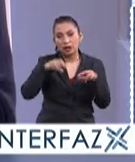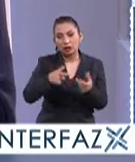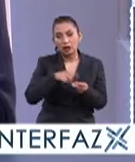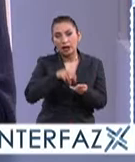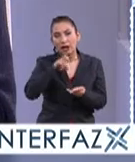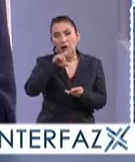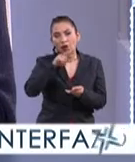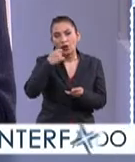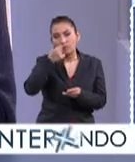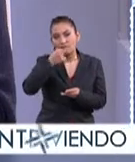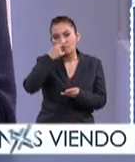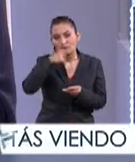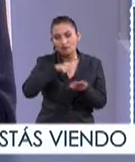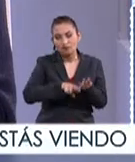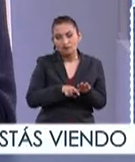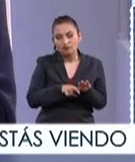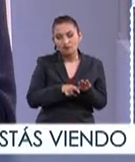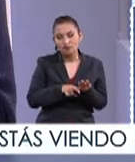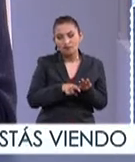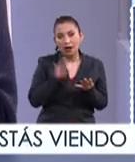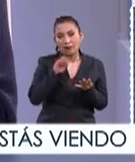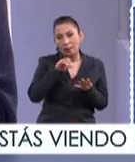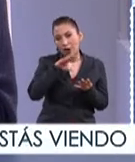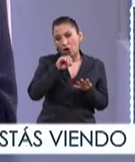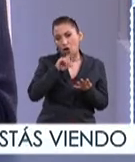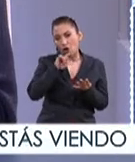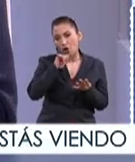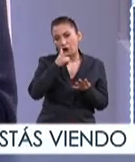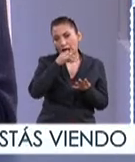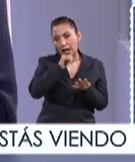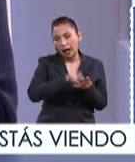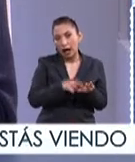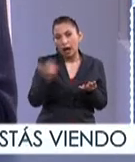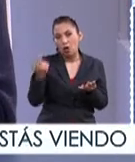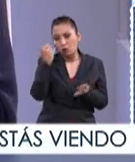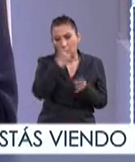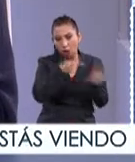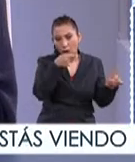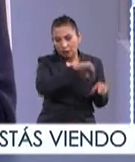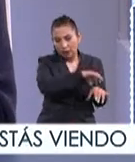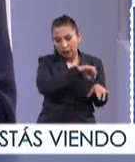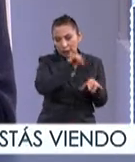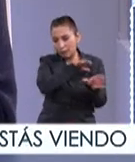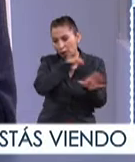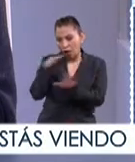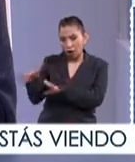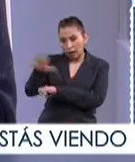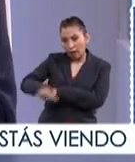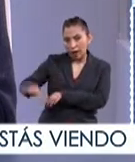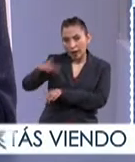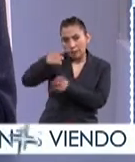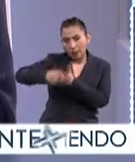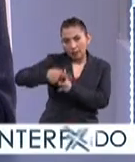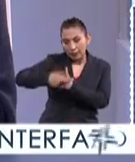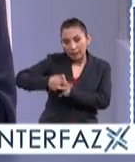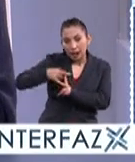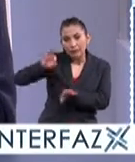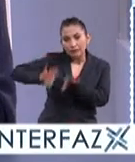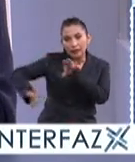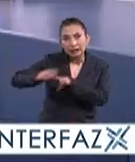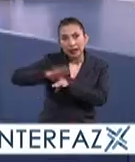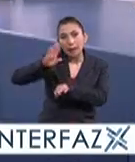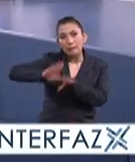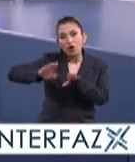la neurofarmacología, no solamente de la medicina, obviamente también hay otras disciplinas, matemáticas,